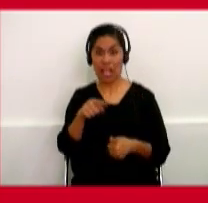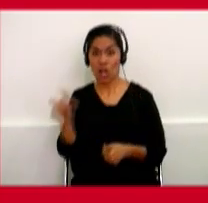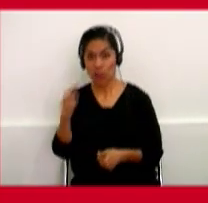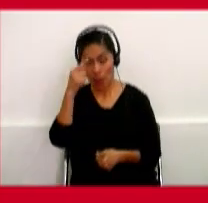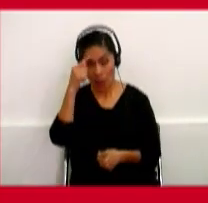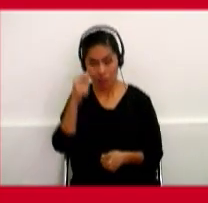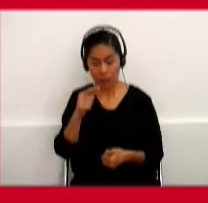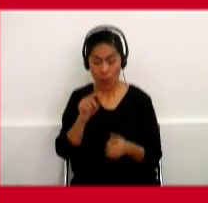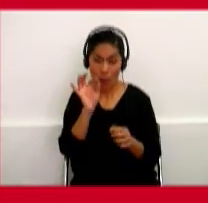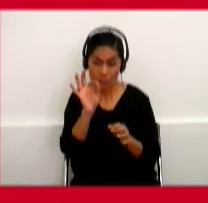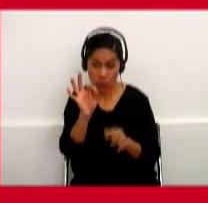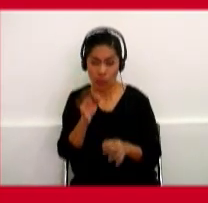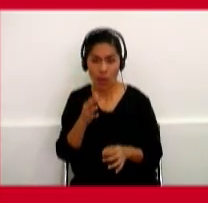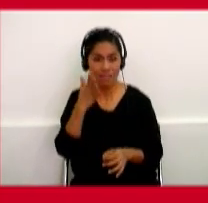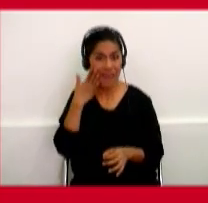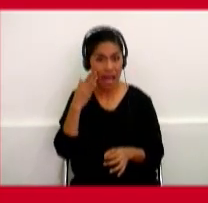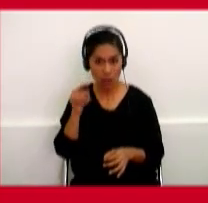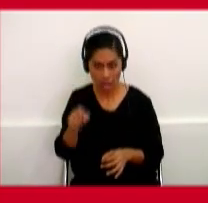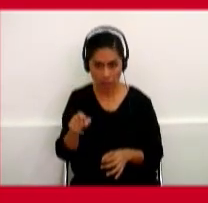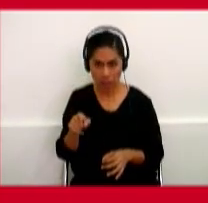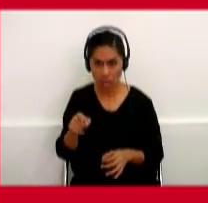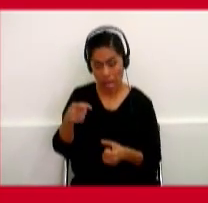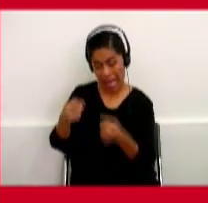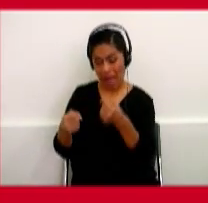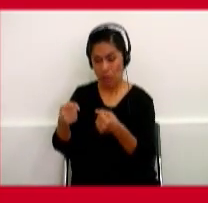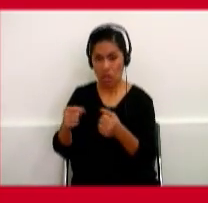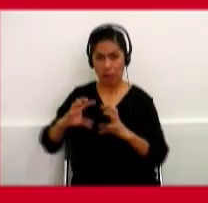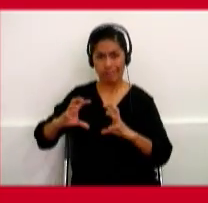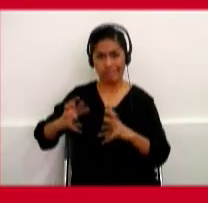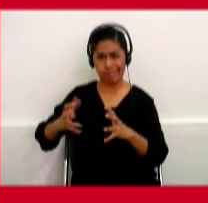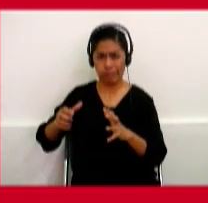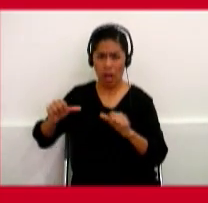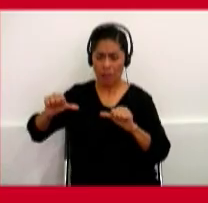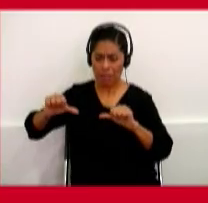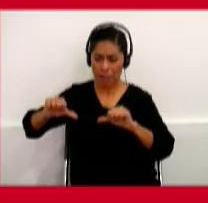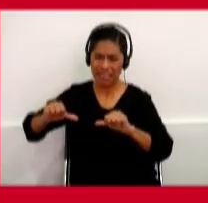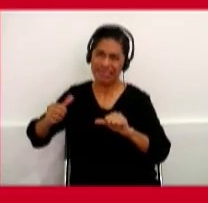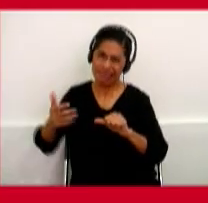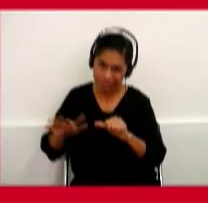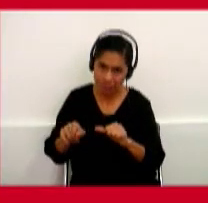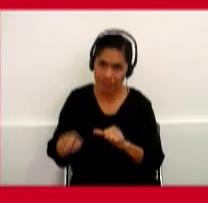que son los camiones que ya tenían este modo de falla gestado, ¿no?